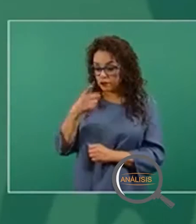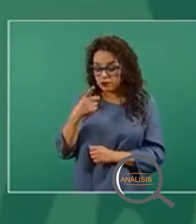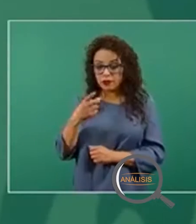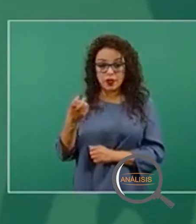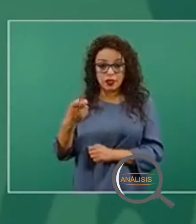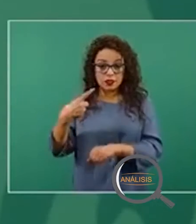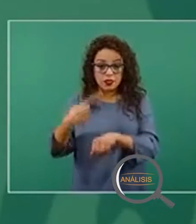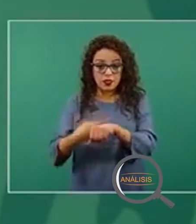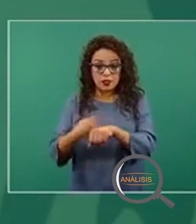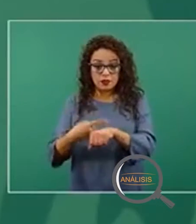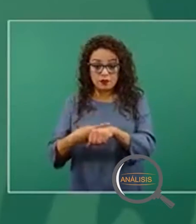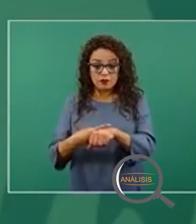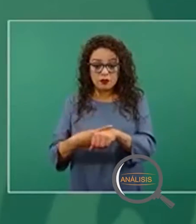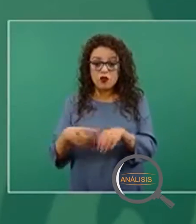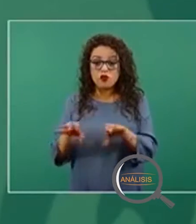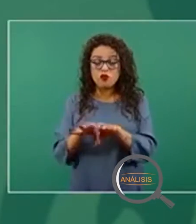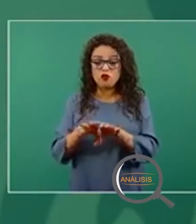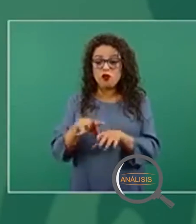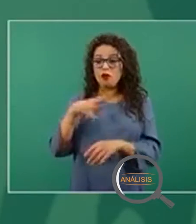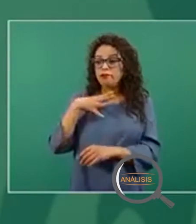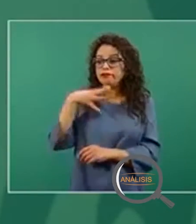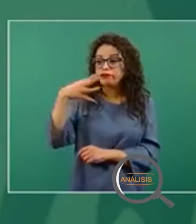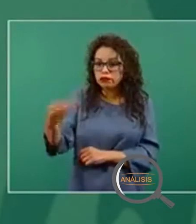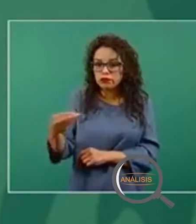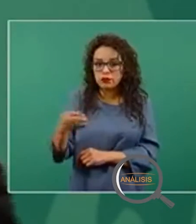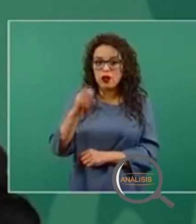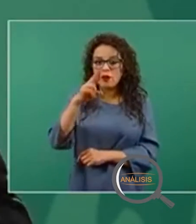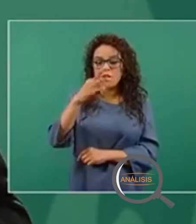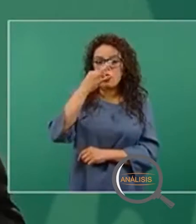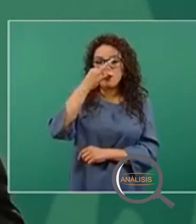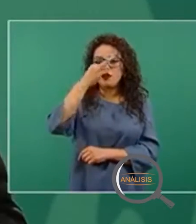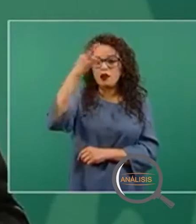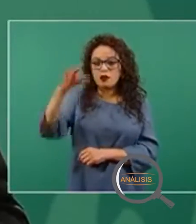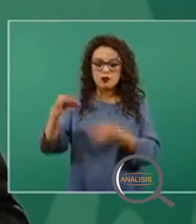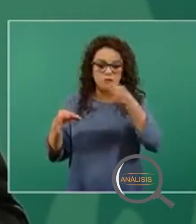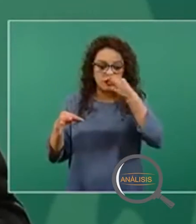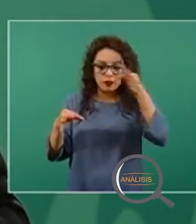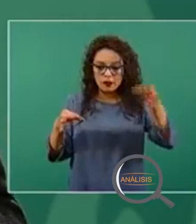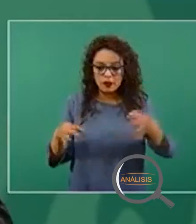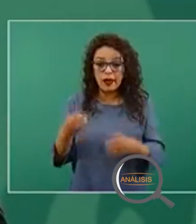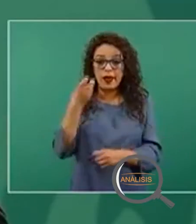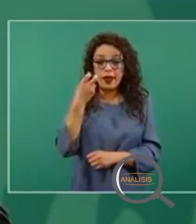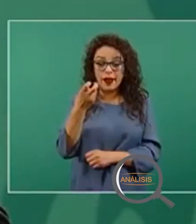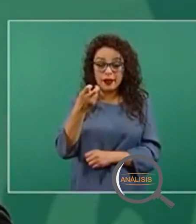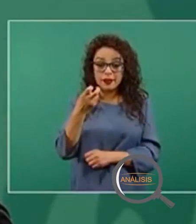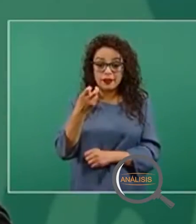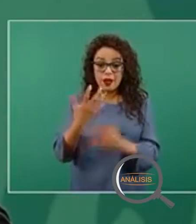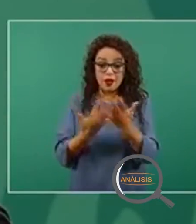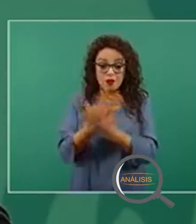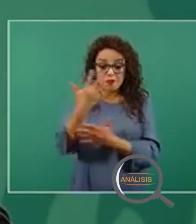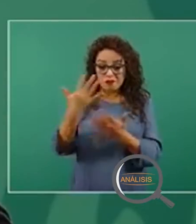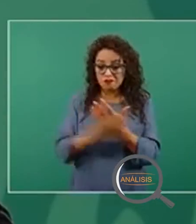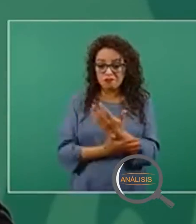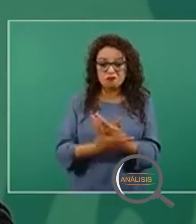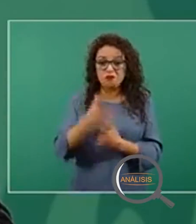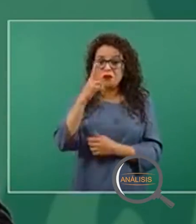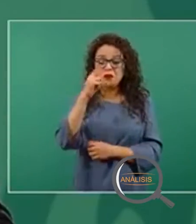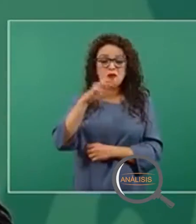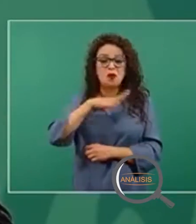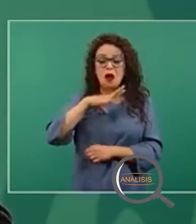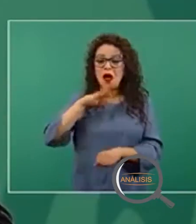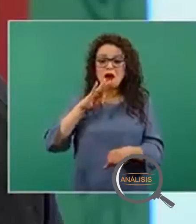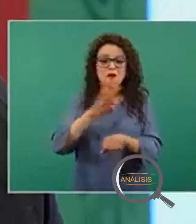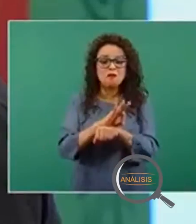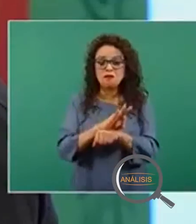enfermedad que se transmite por la vía aérea. Por lo tanto, los guantes no generan ningún tipo de protección para efectos de